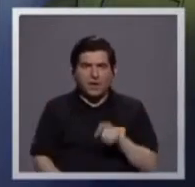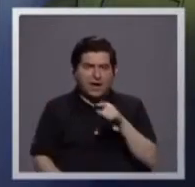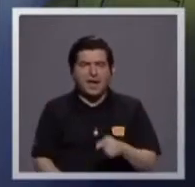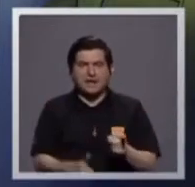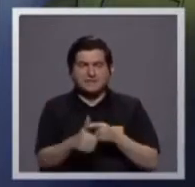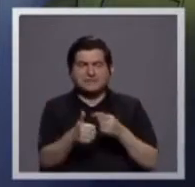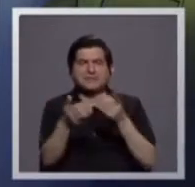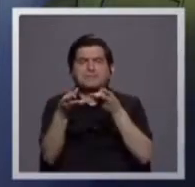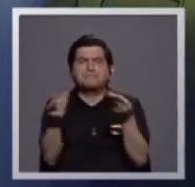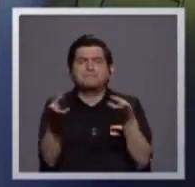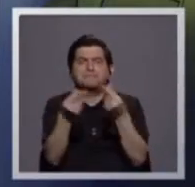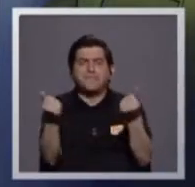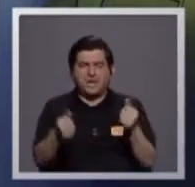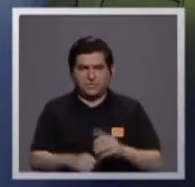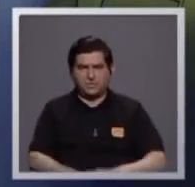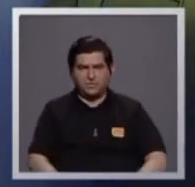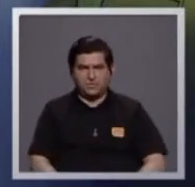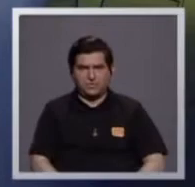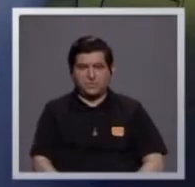primer producto